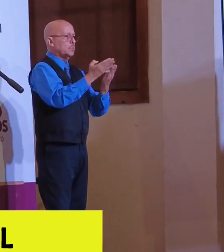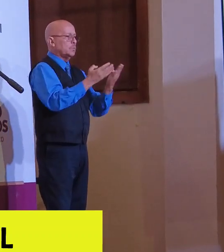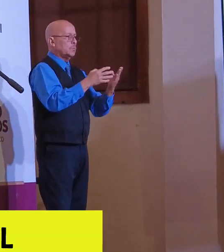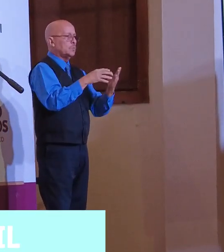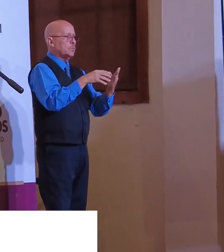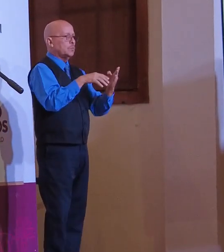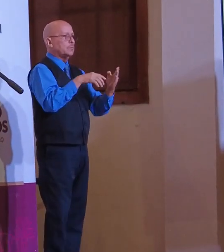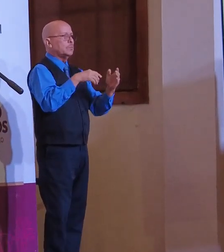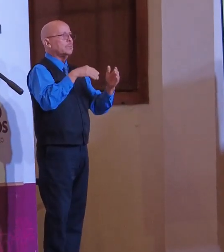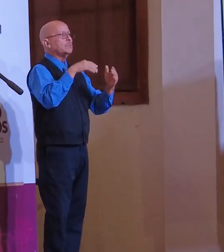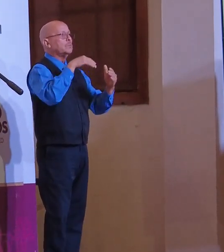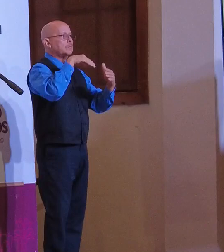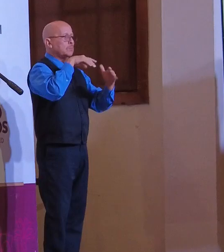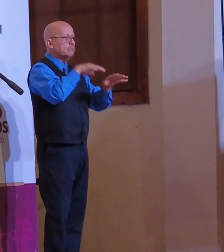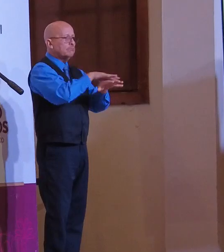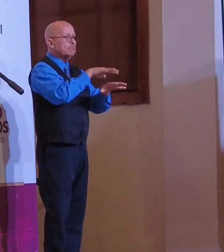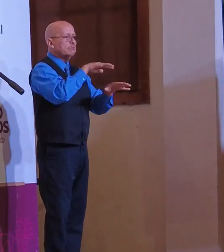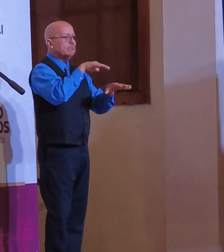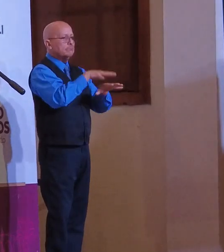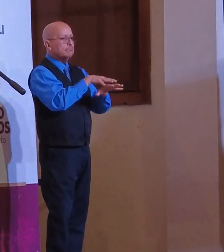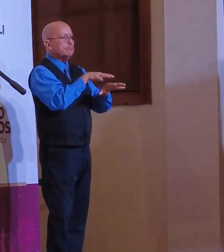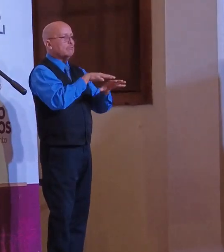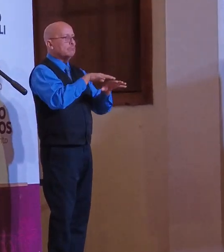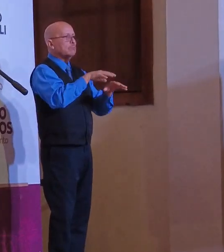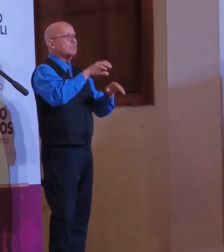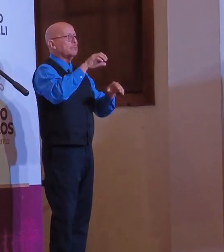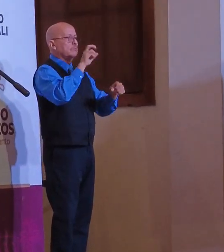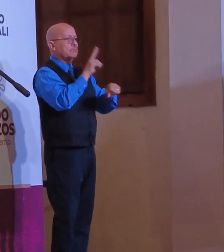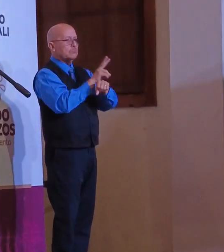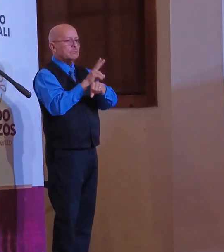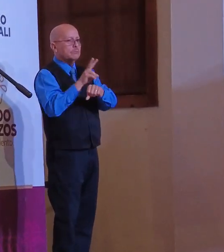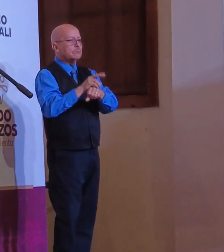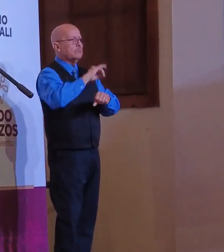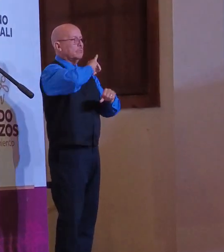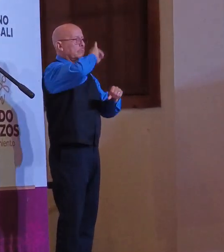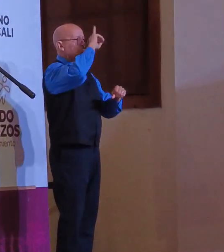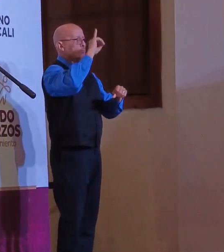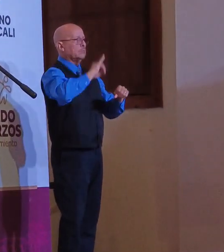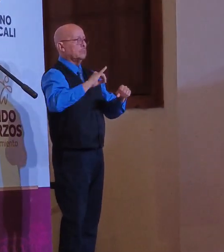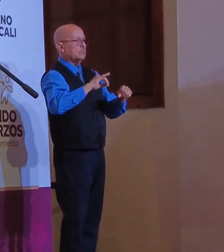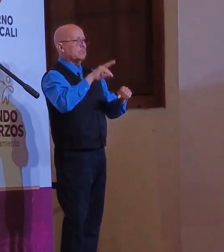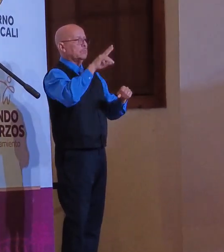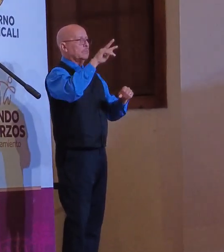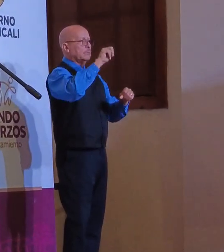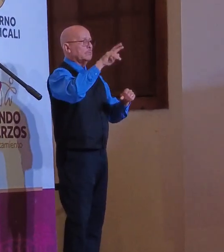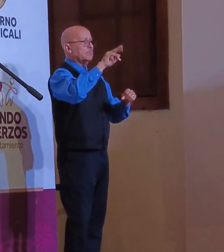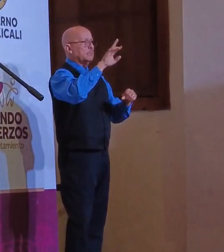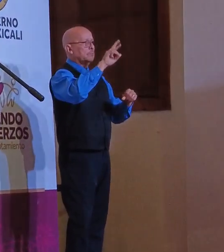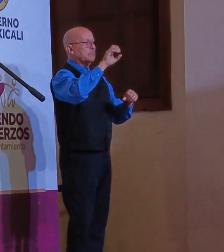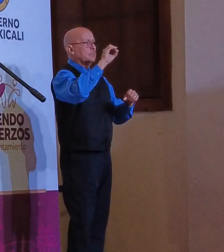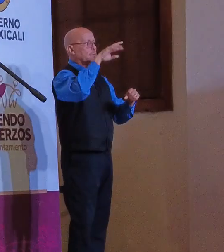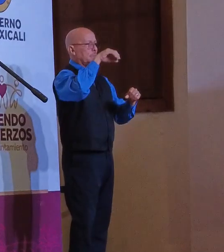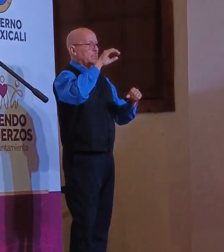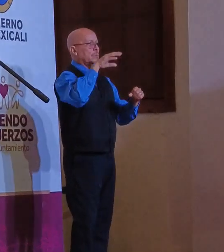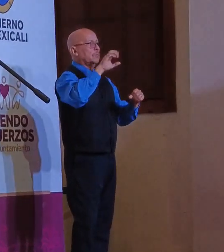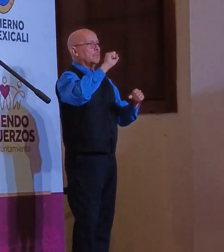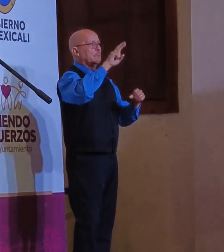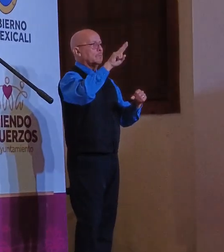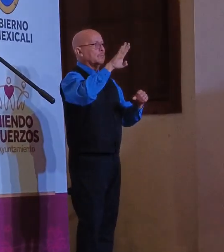ha desempeñado los cargos de supervisor, jefe de turno y su comandante.